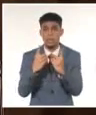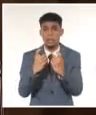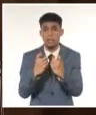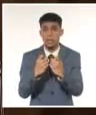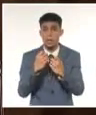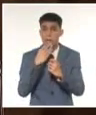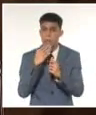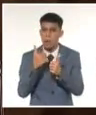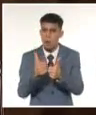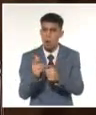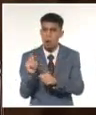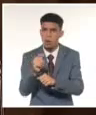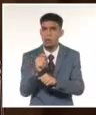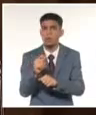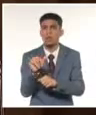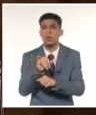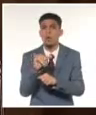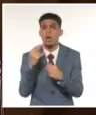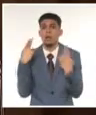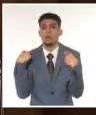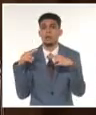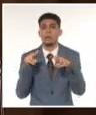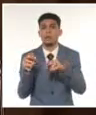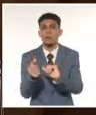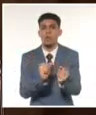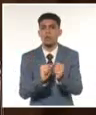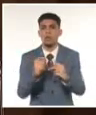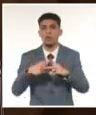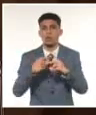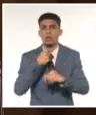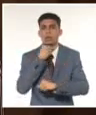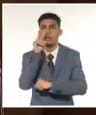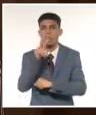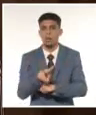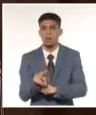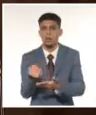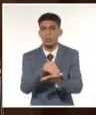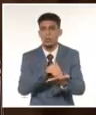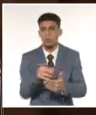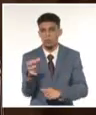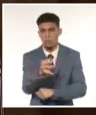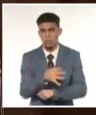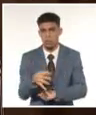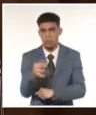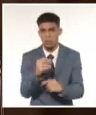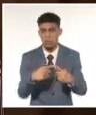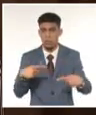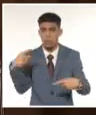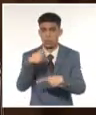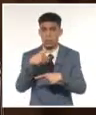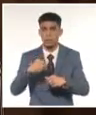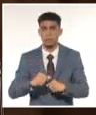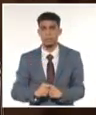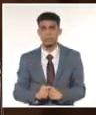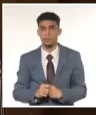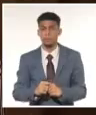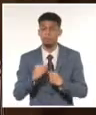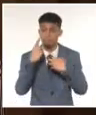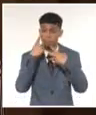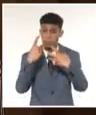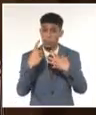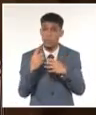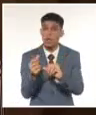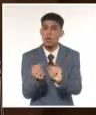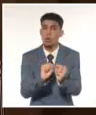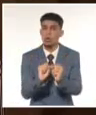mayor presencia de los organismos de la Administración Central del Estado en los municipios. El necesario control de precios e